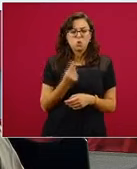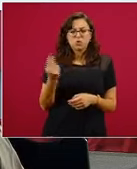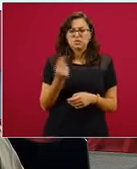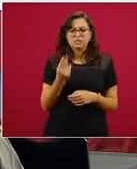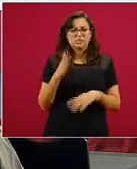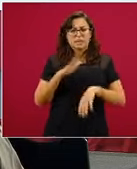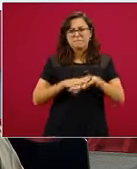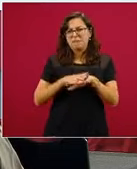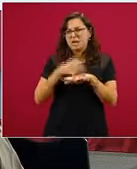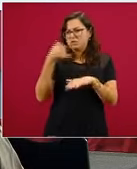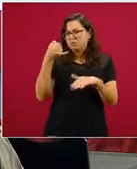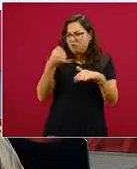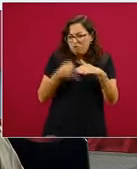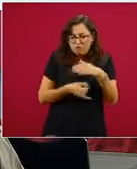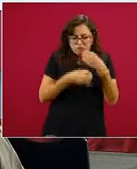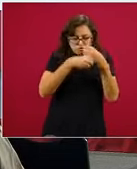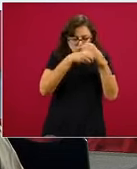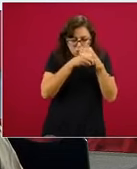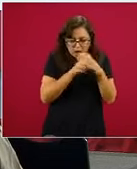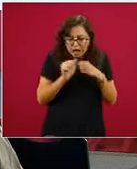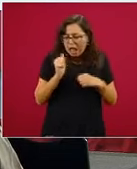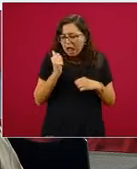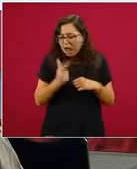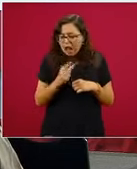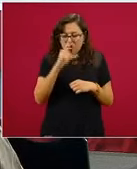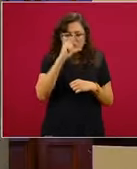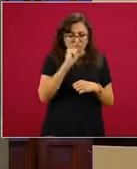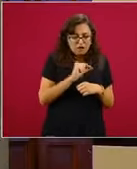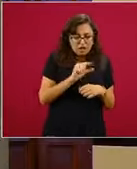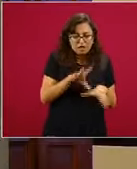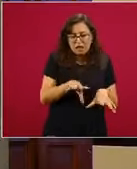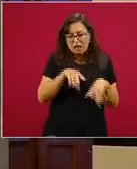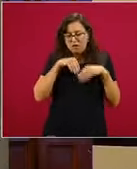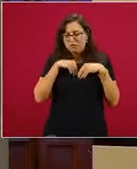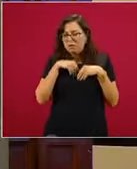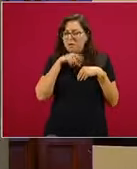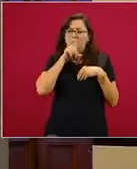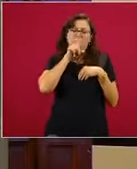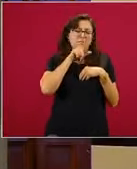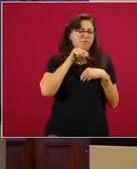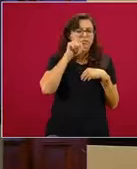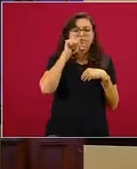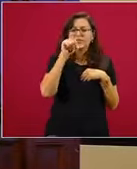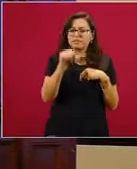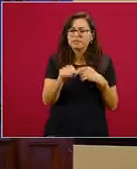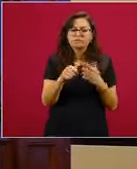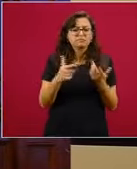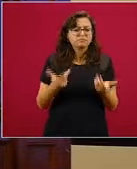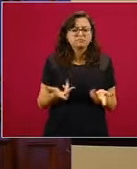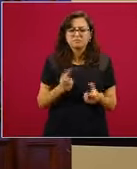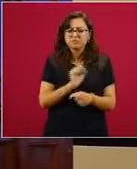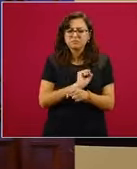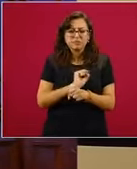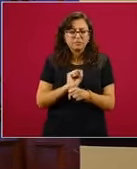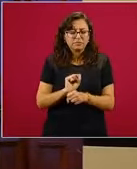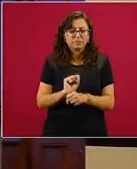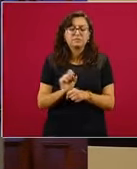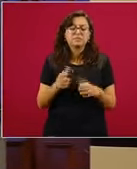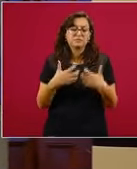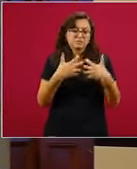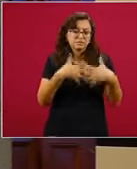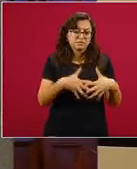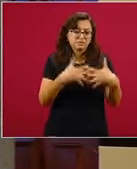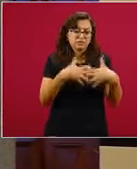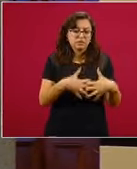decir, no hay probabilidad de que se pueda infectar la persona que lo esté haciendo, no se necesita gran complejo más que el aparato, claro está,